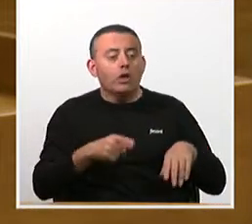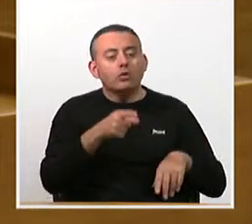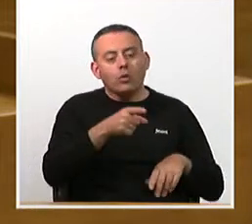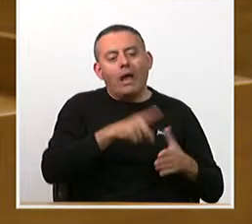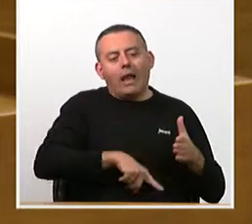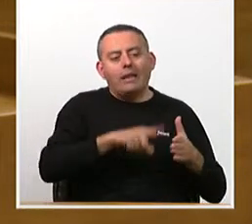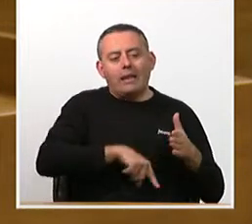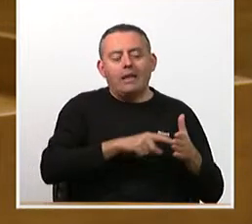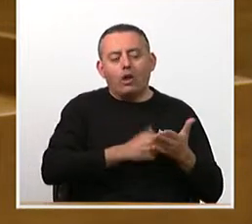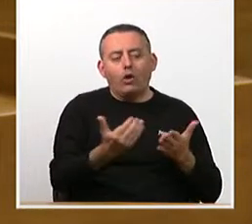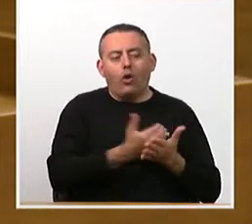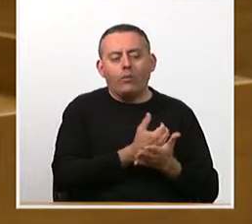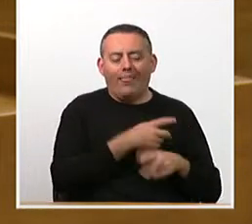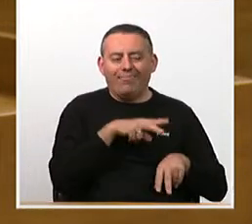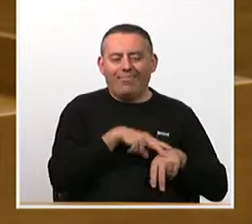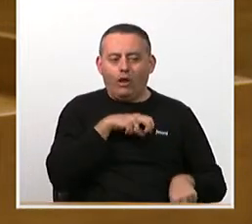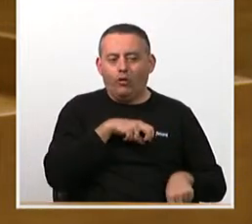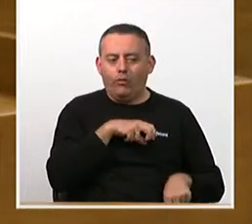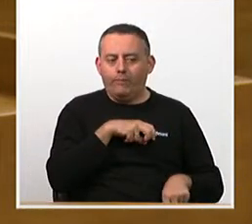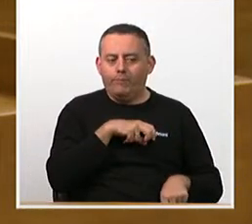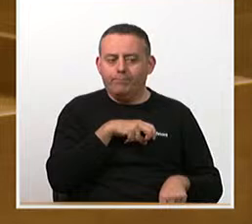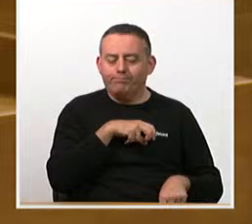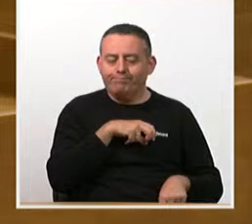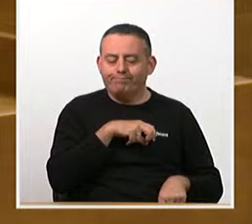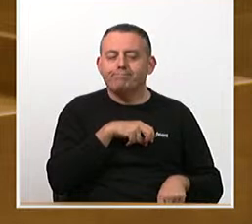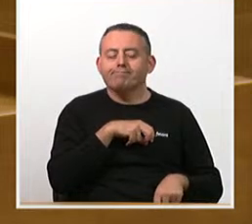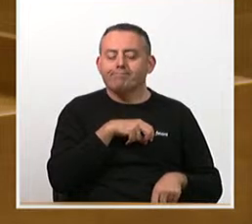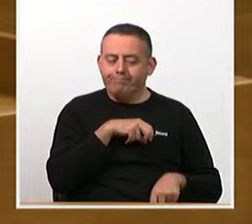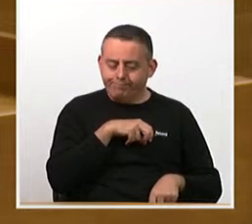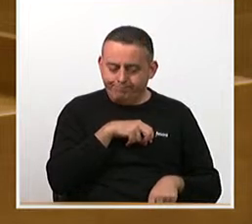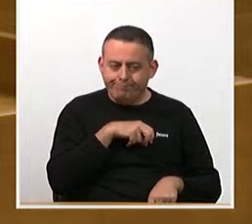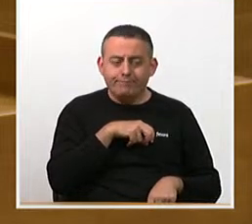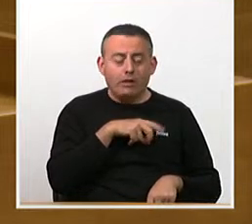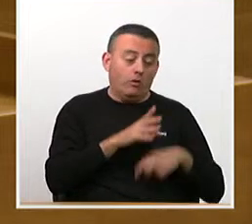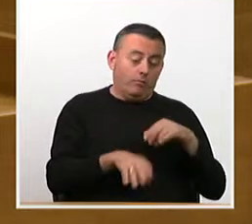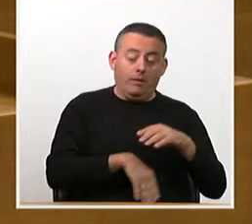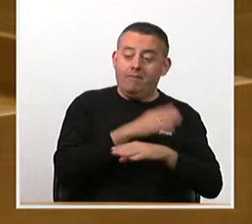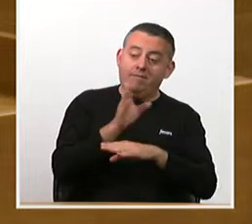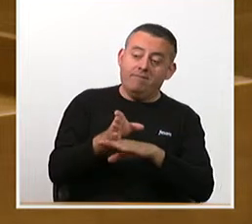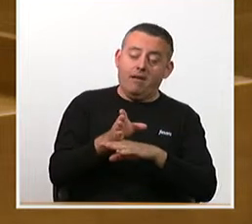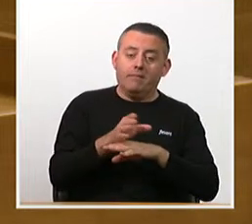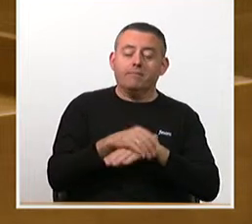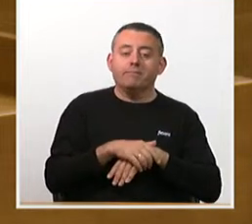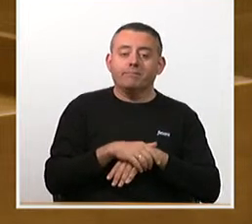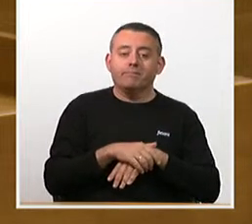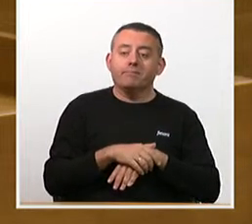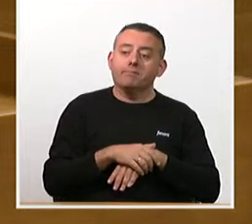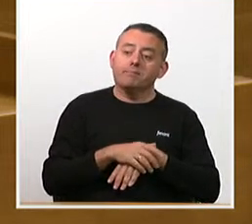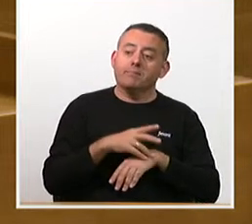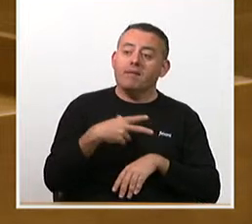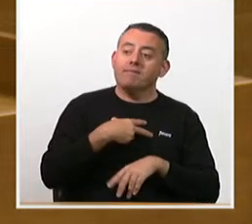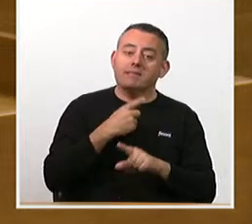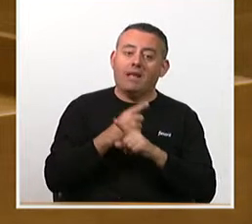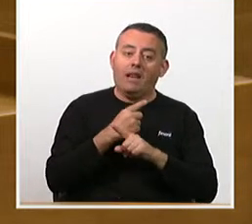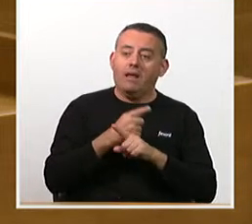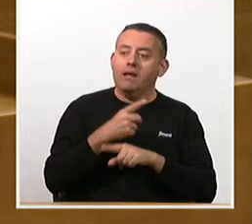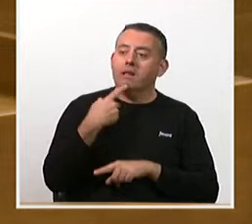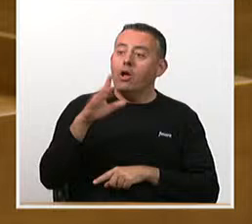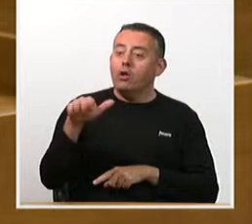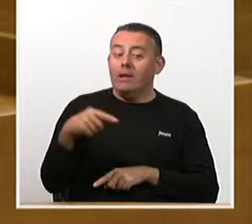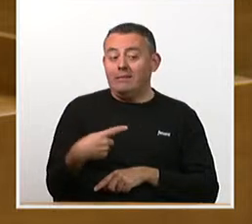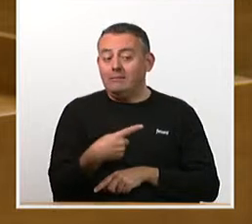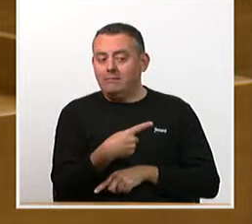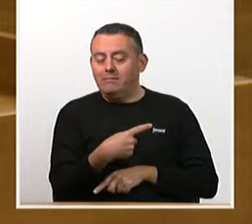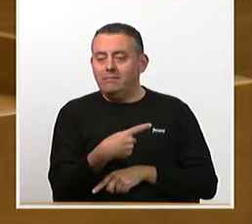prue fiscalía en que de paring alquiles en neg cont